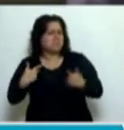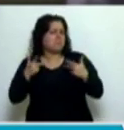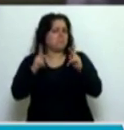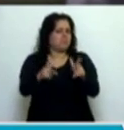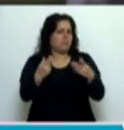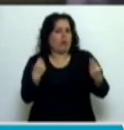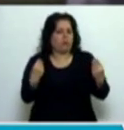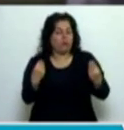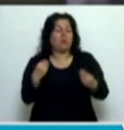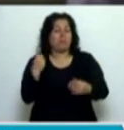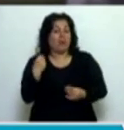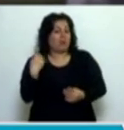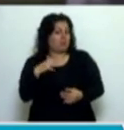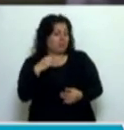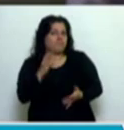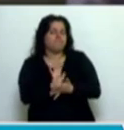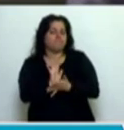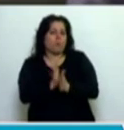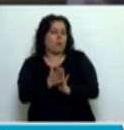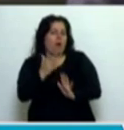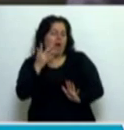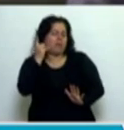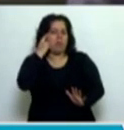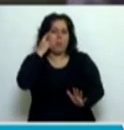porque es muy importante pensar